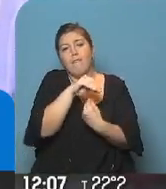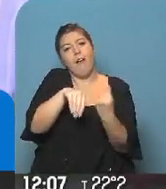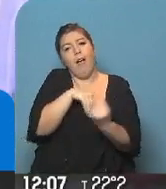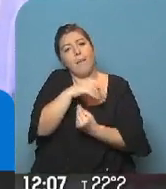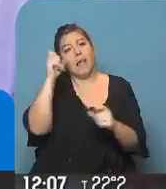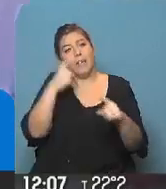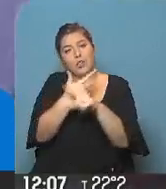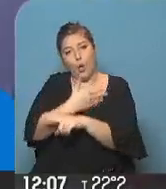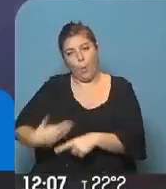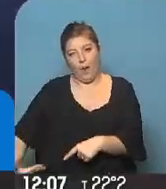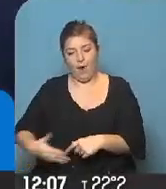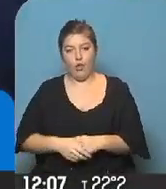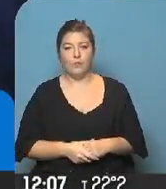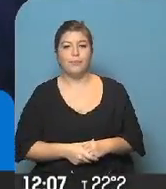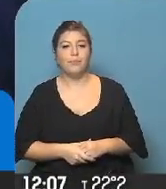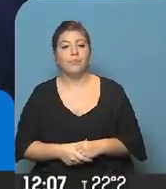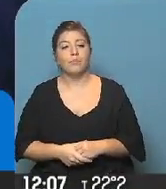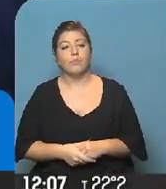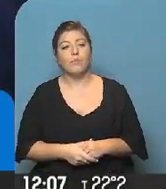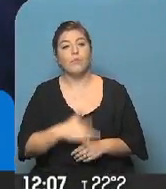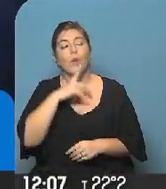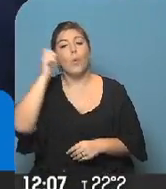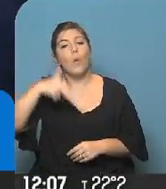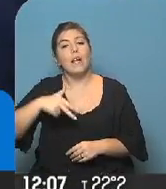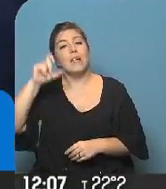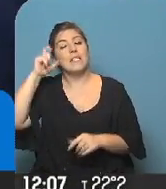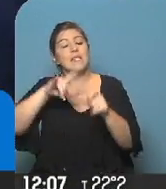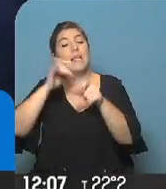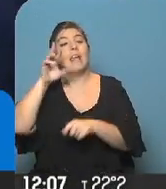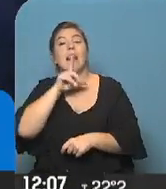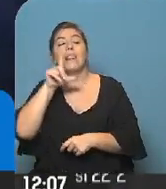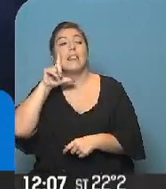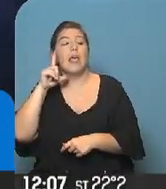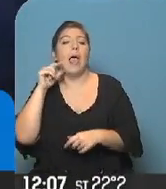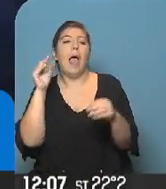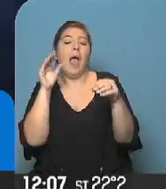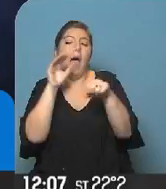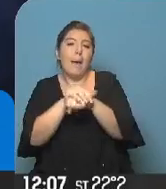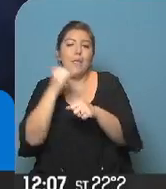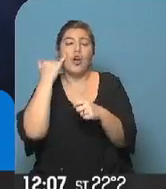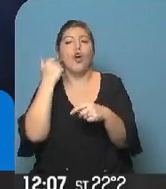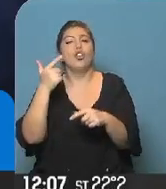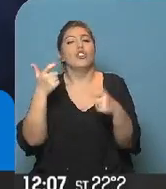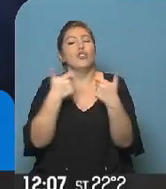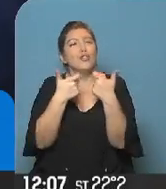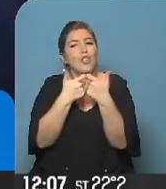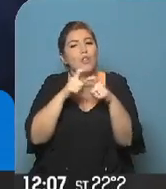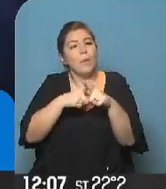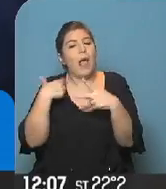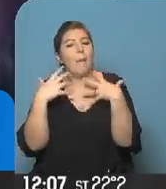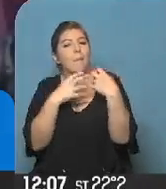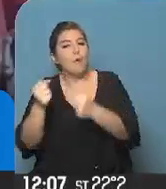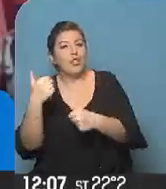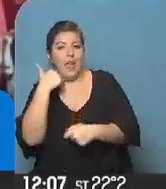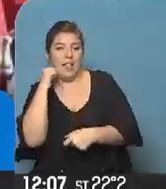del ex gobernador juan schiaretti su amigo y socio político acompaña constantemente a las hijas de de la